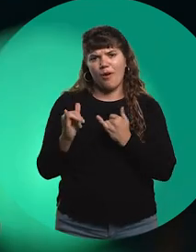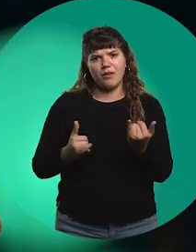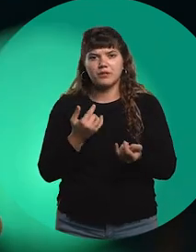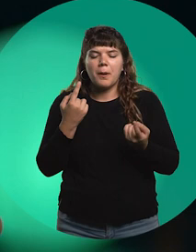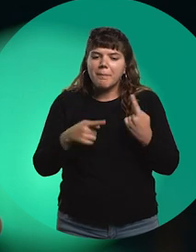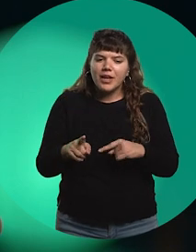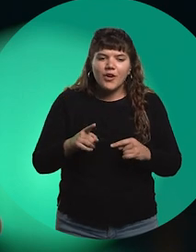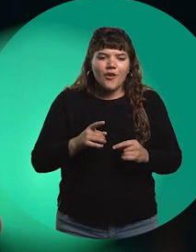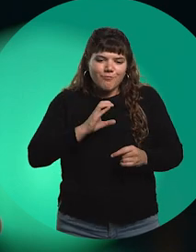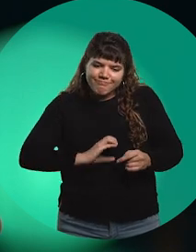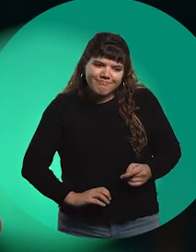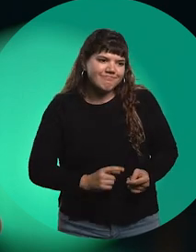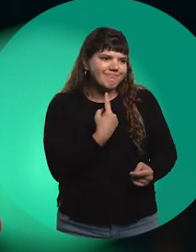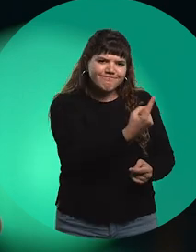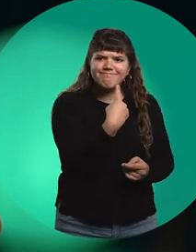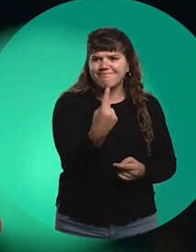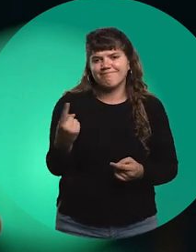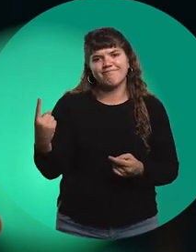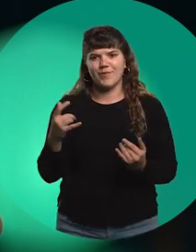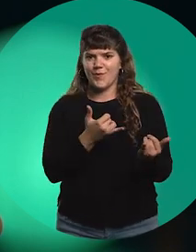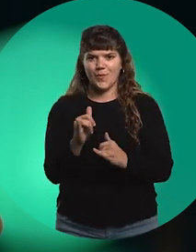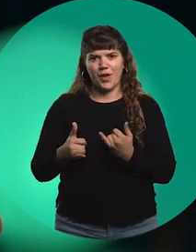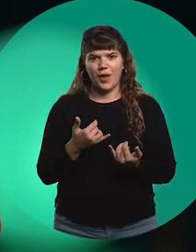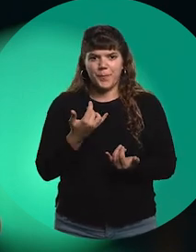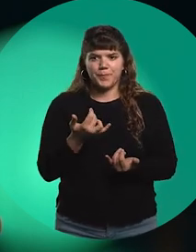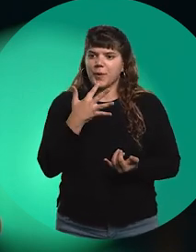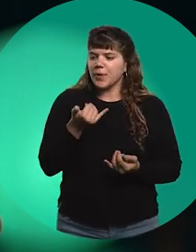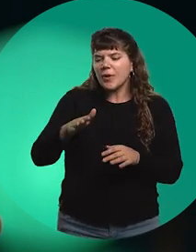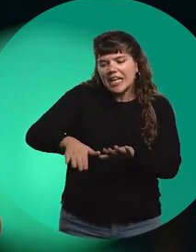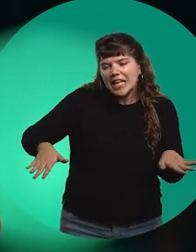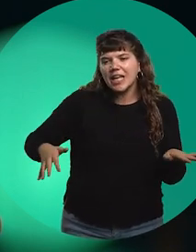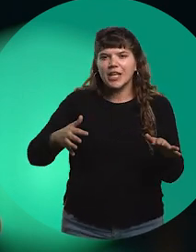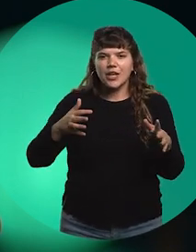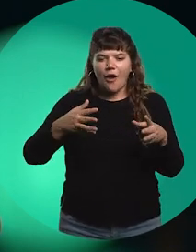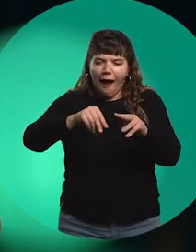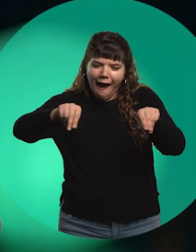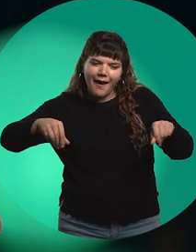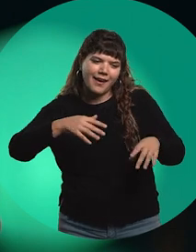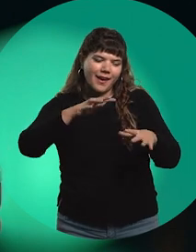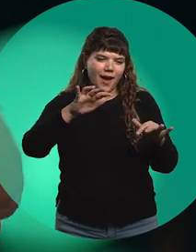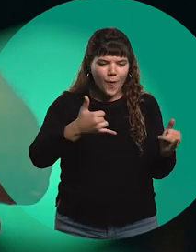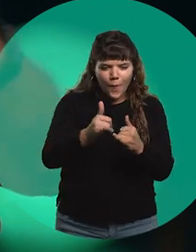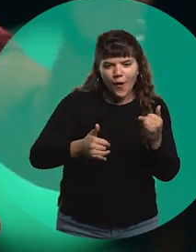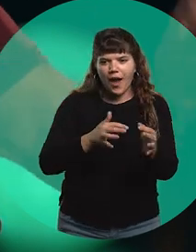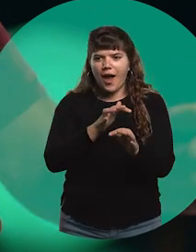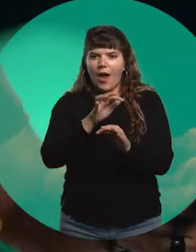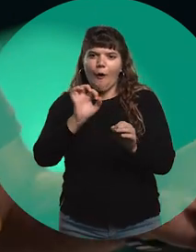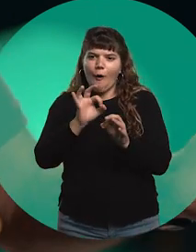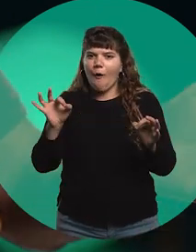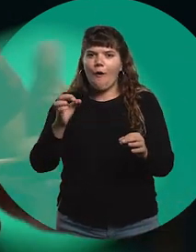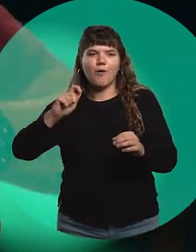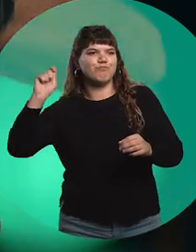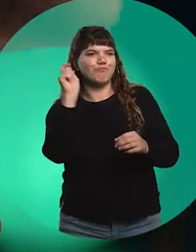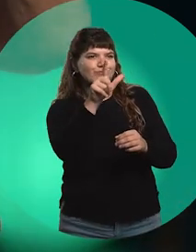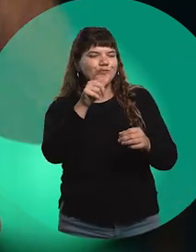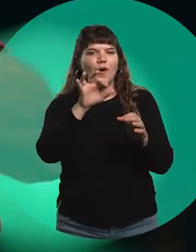pero la esencia del que juega es una, lo que siente un niño haciendo un castellito de arena o jugando a los